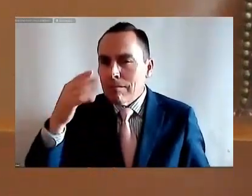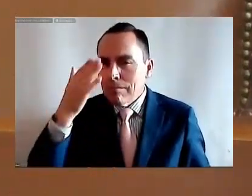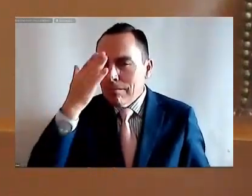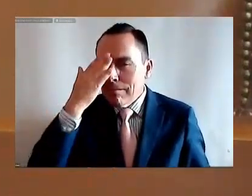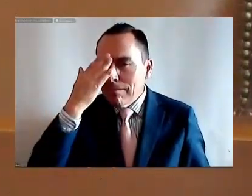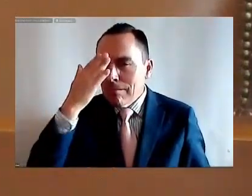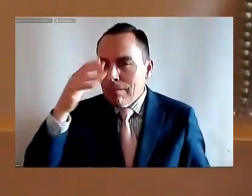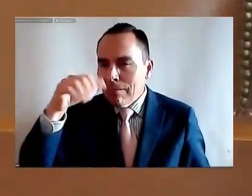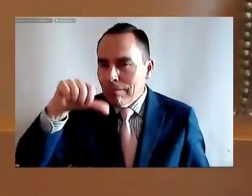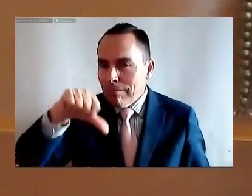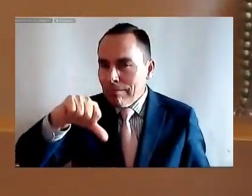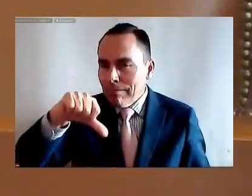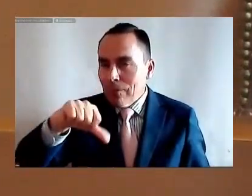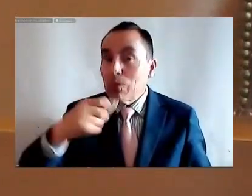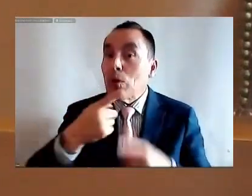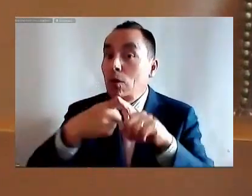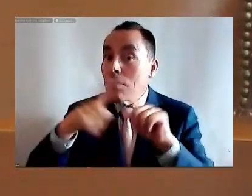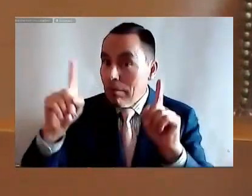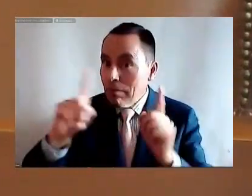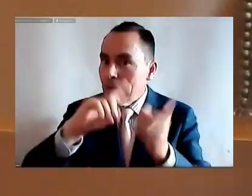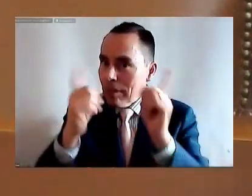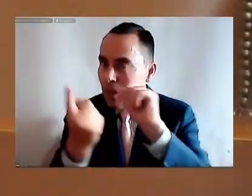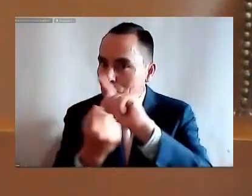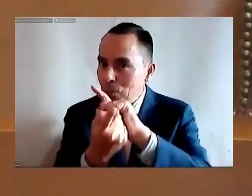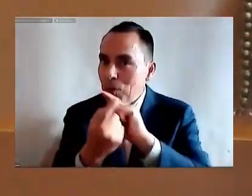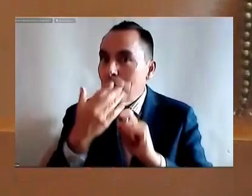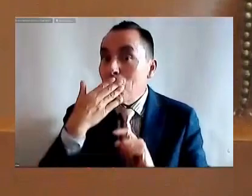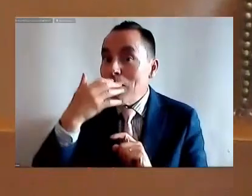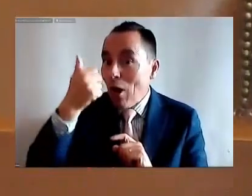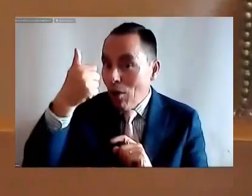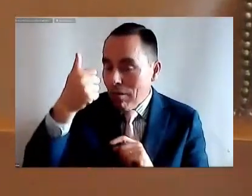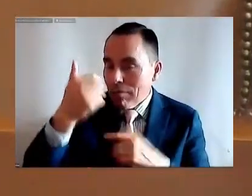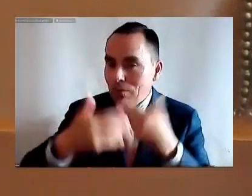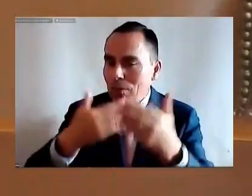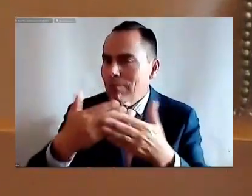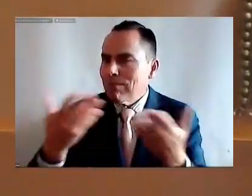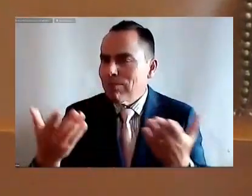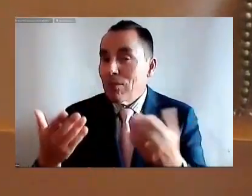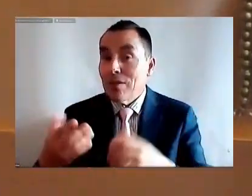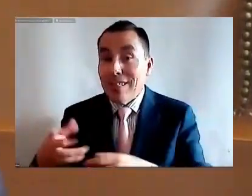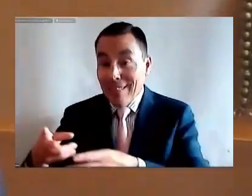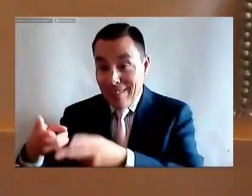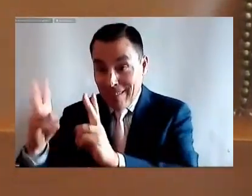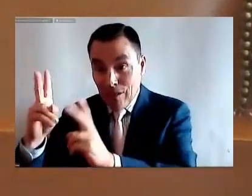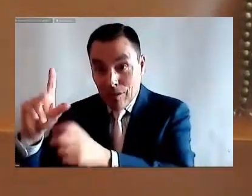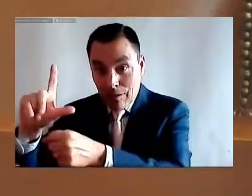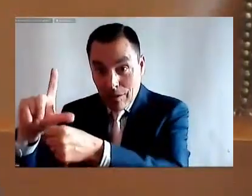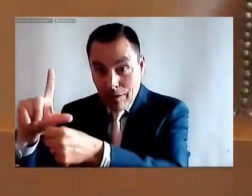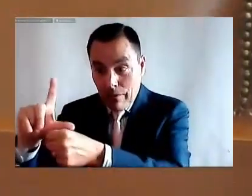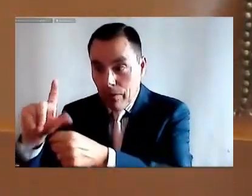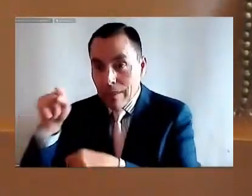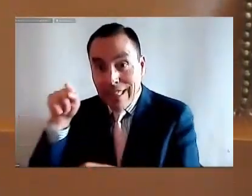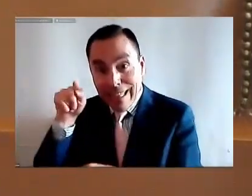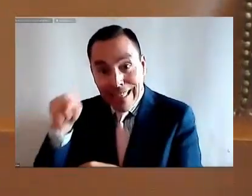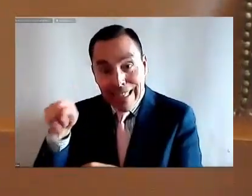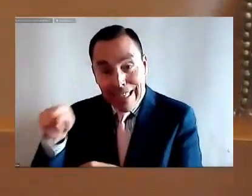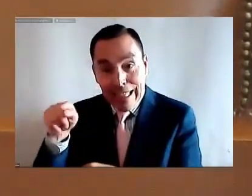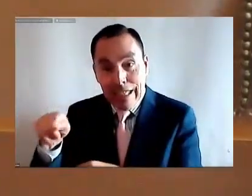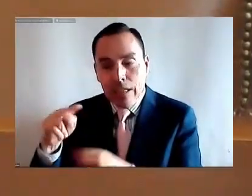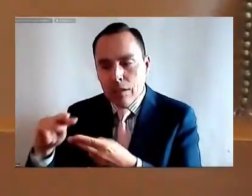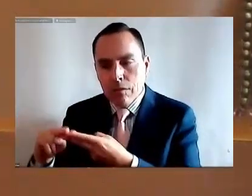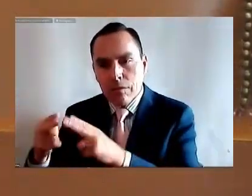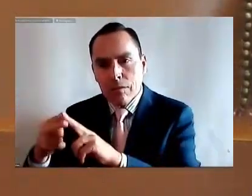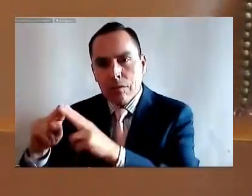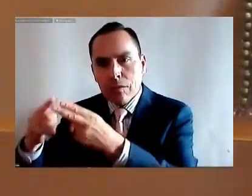virtuoso, ¿no? El círculo pernicioso es que el derecho laboral en alguna medida se construye en base a un paradigma